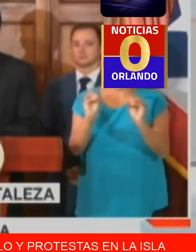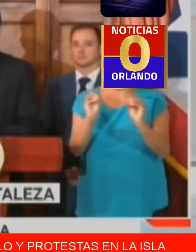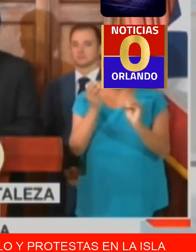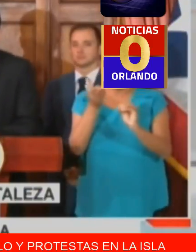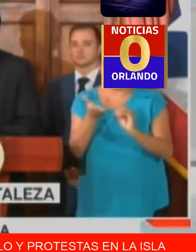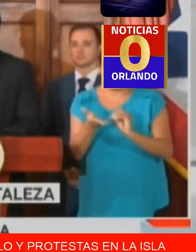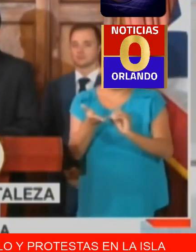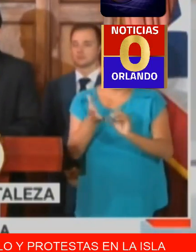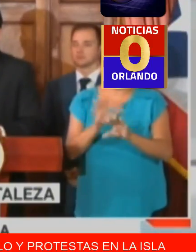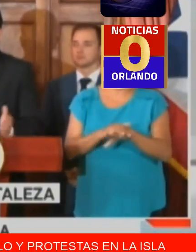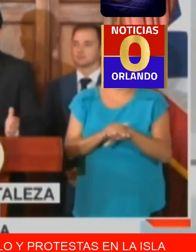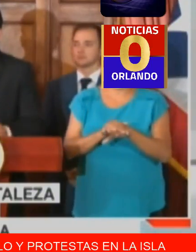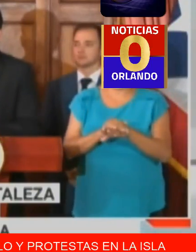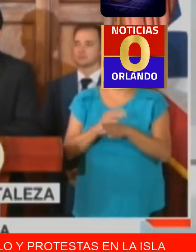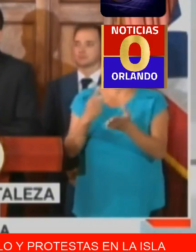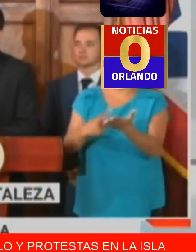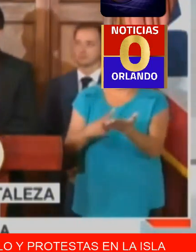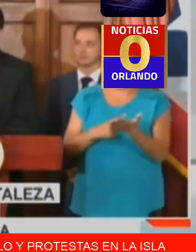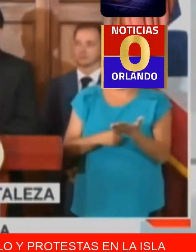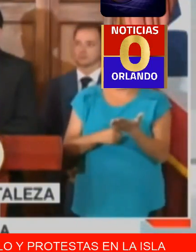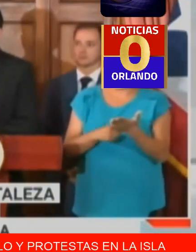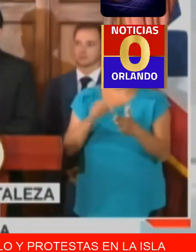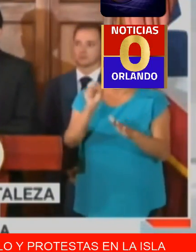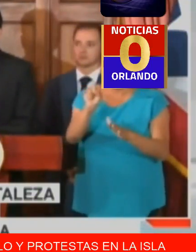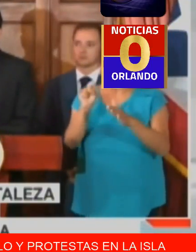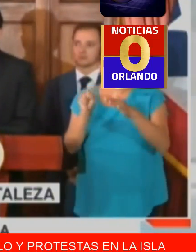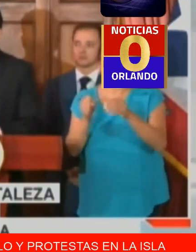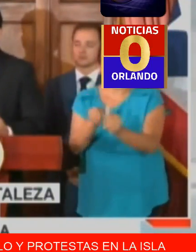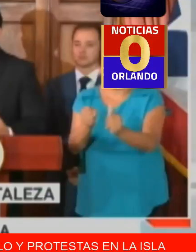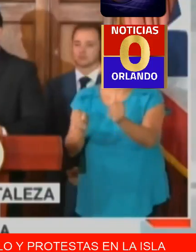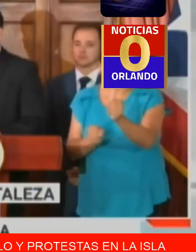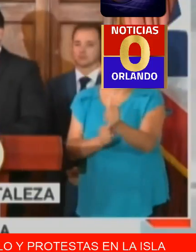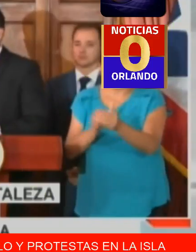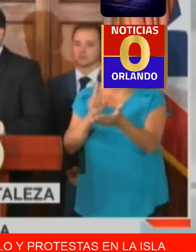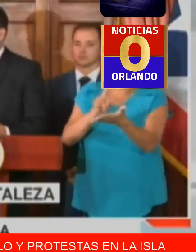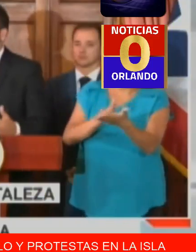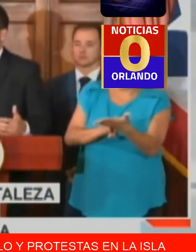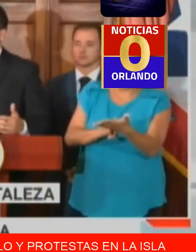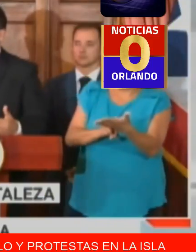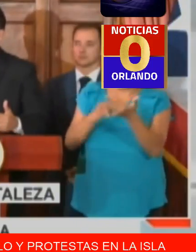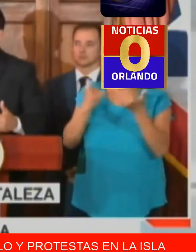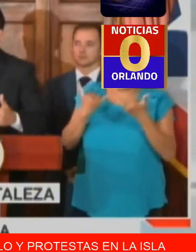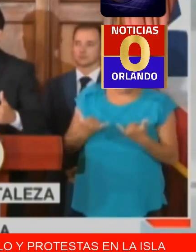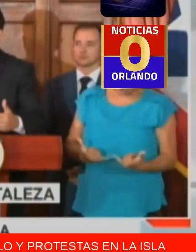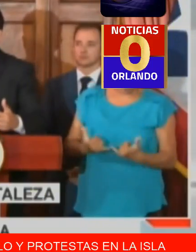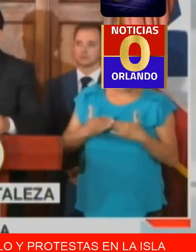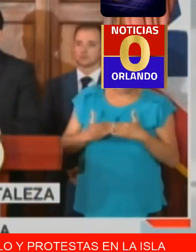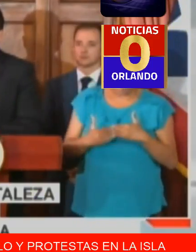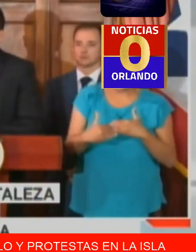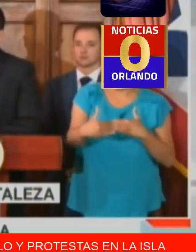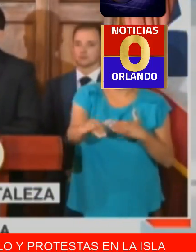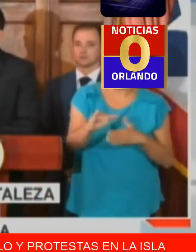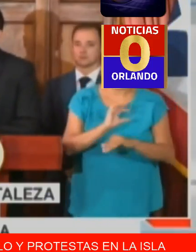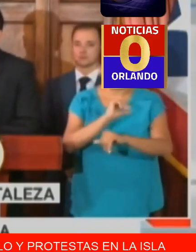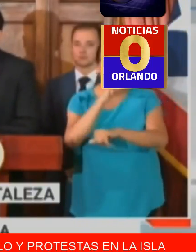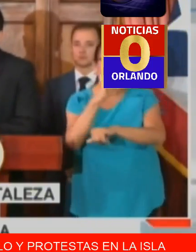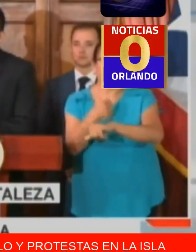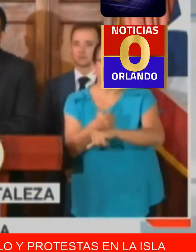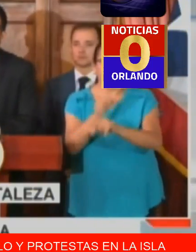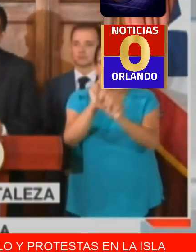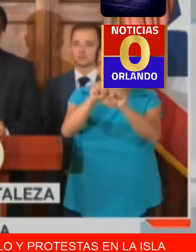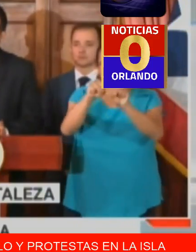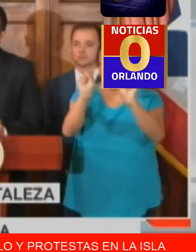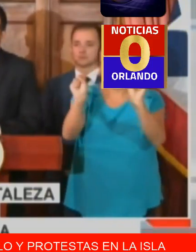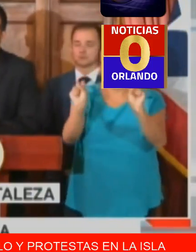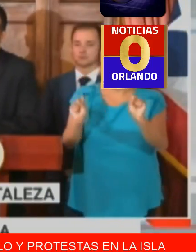nuevo, esto, ya bien sea cabildero o subcontratista, de ahora en adelante nosotros estamos implementando unos sistemas